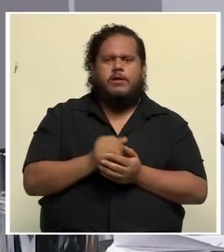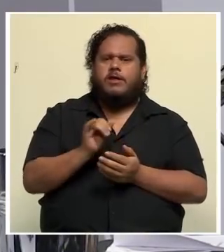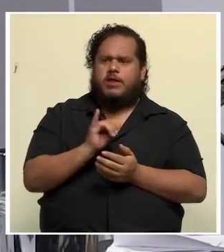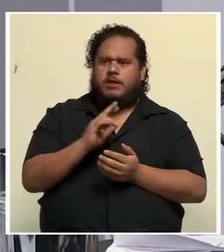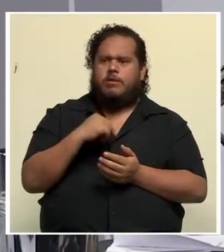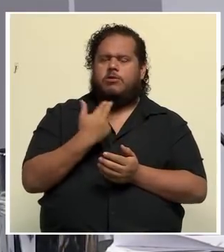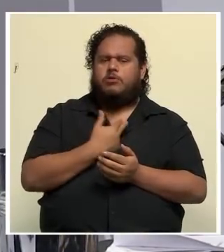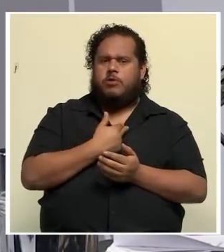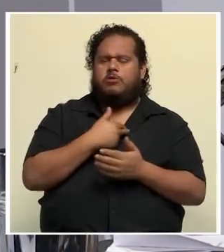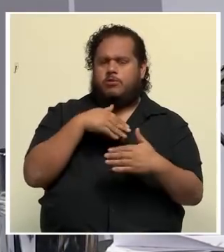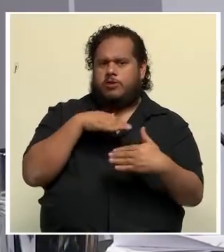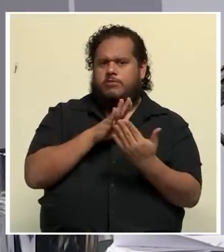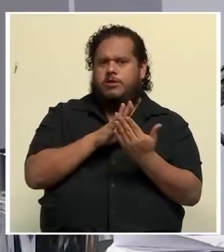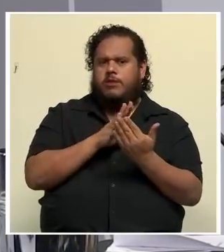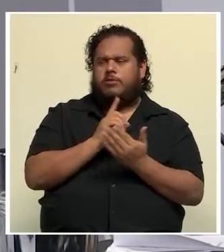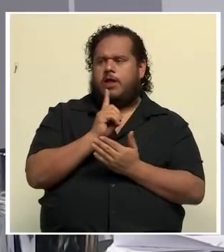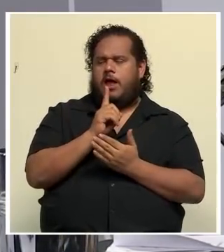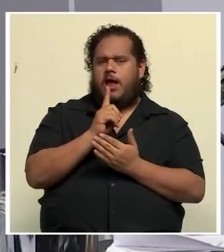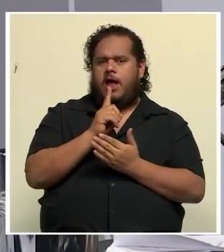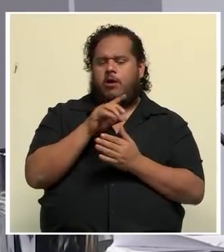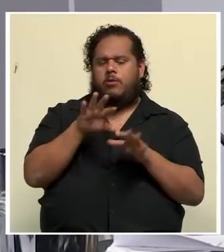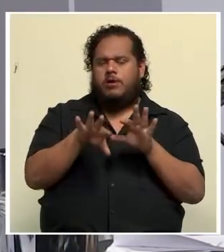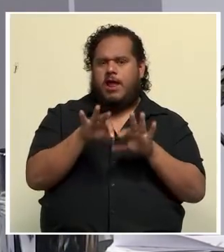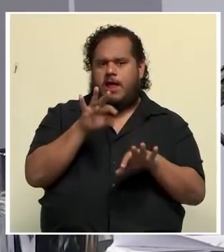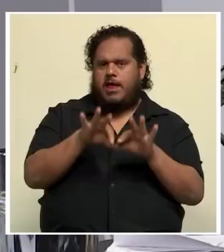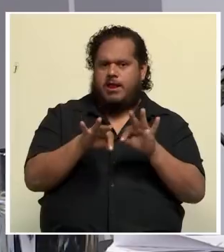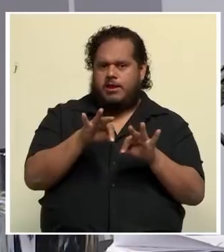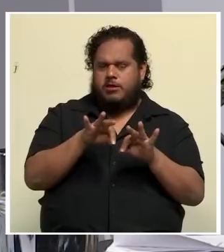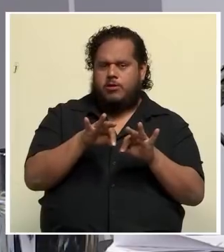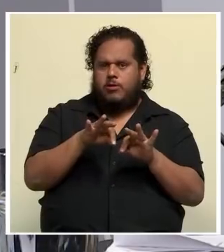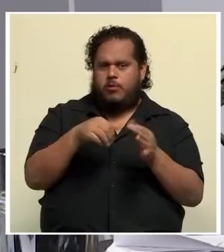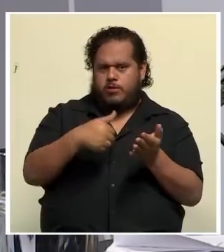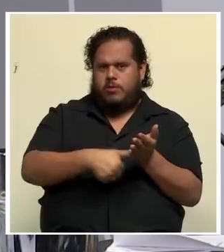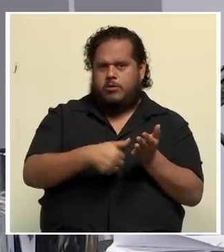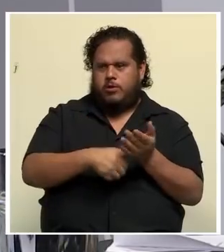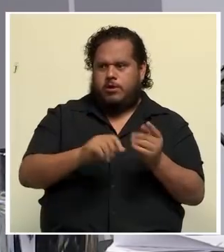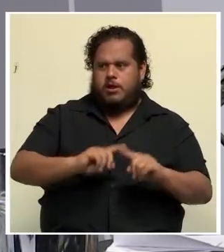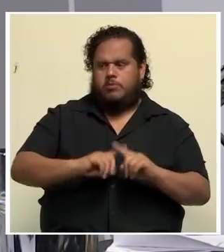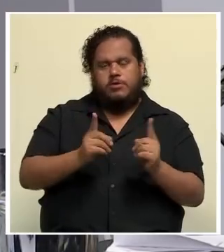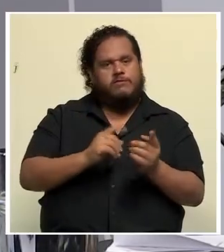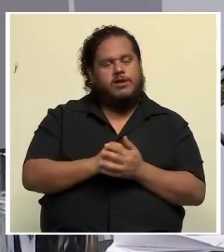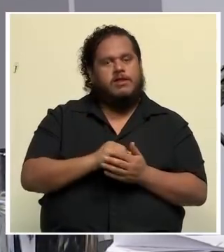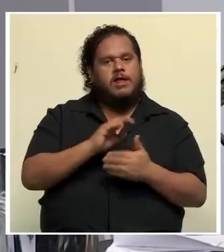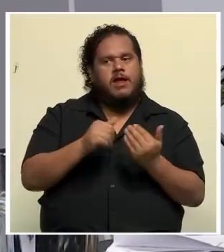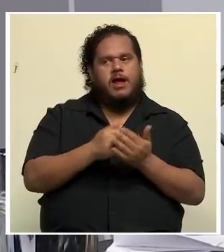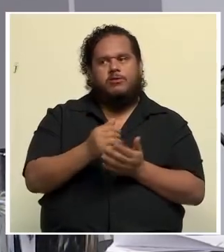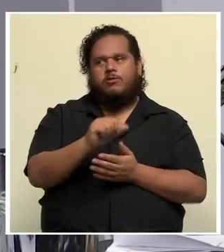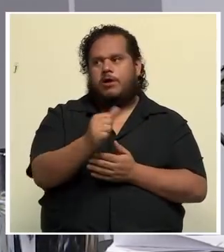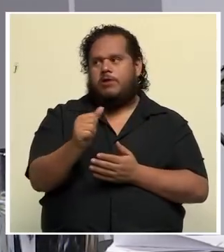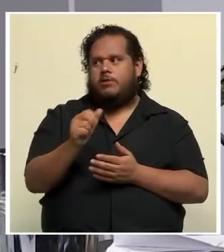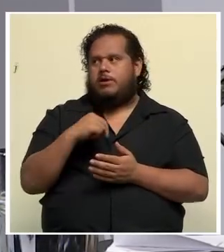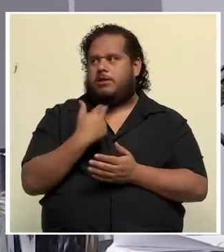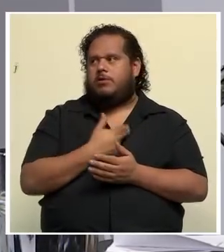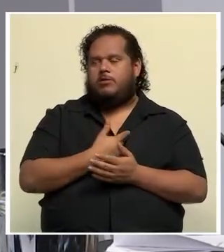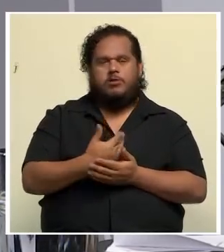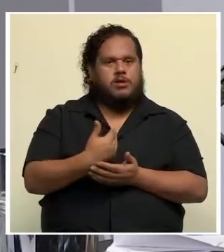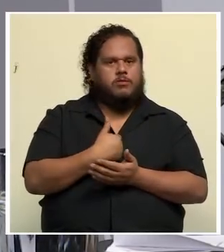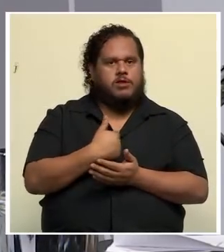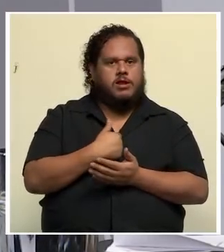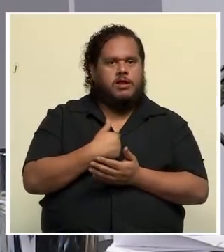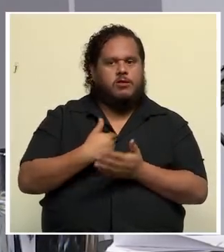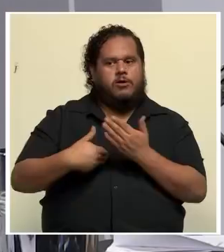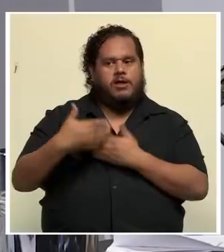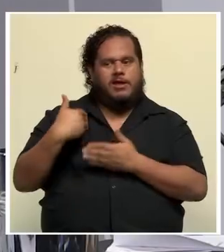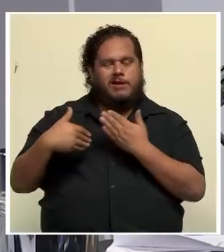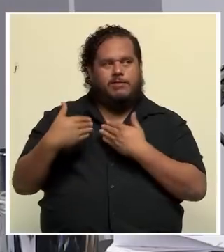nos enfrentamos a una elección que es muy diferente a todas las otras que hemos tenido en el